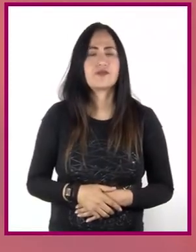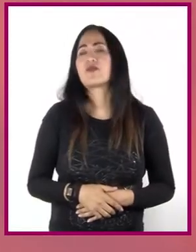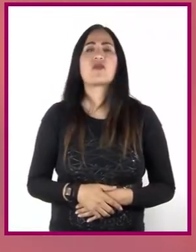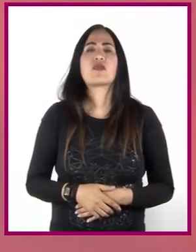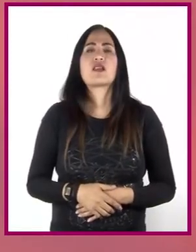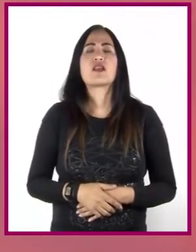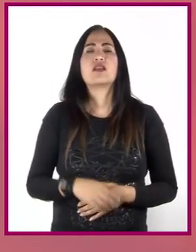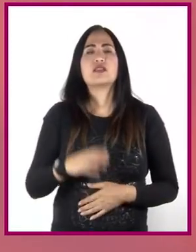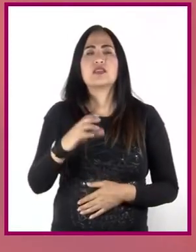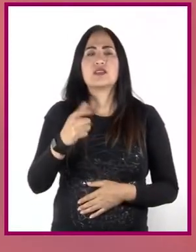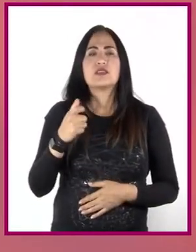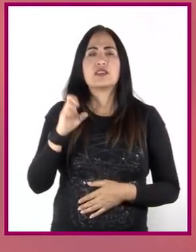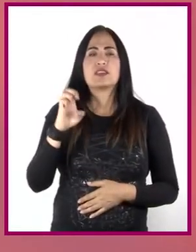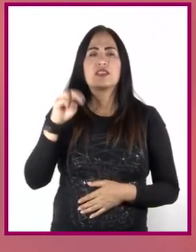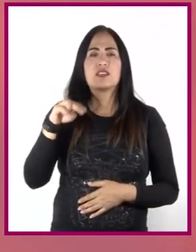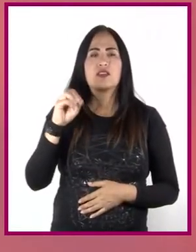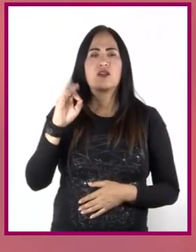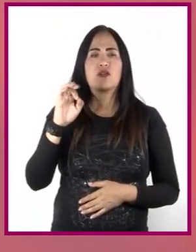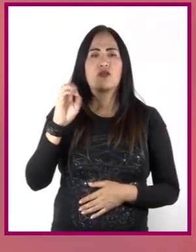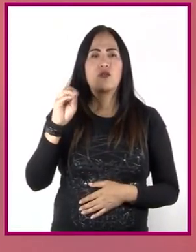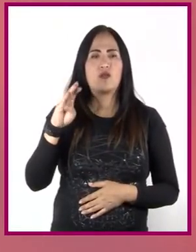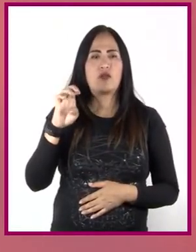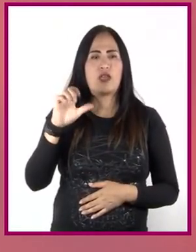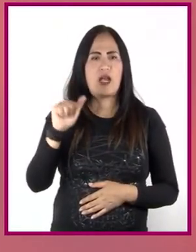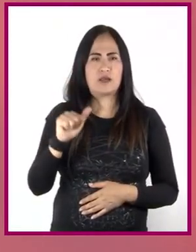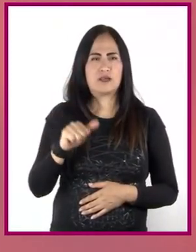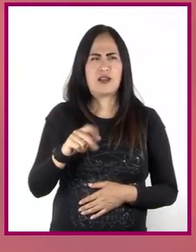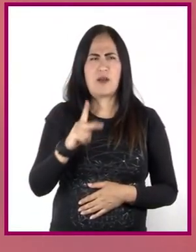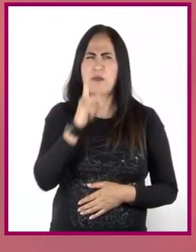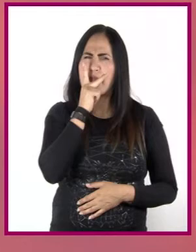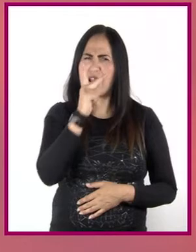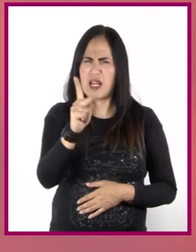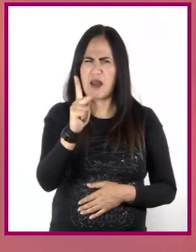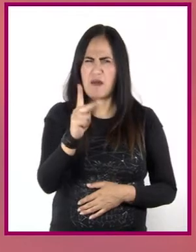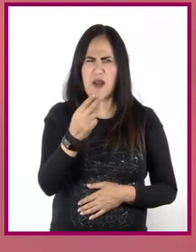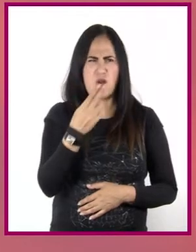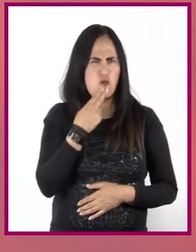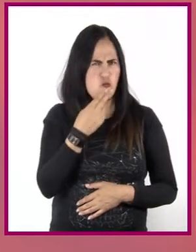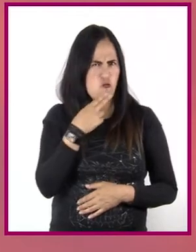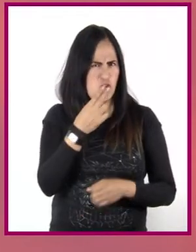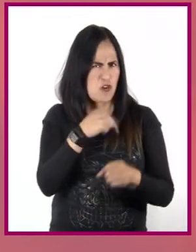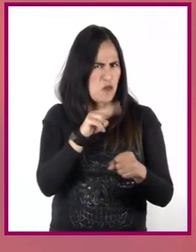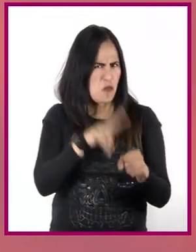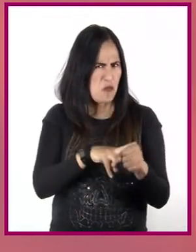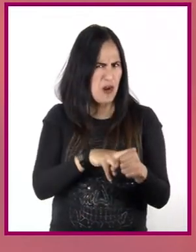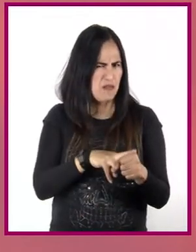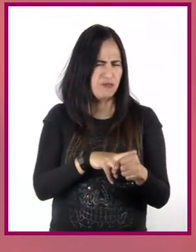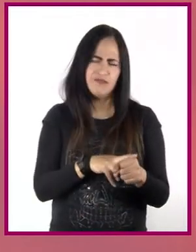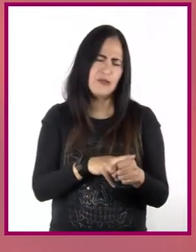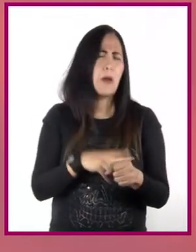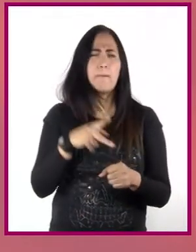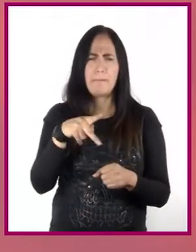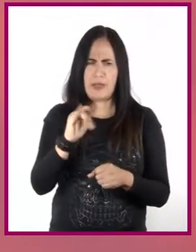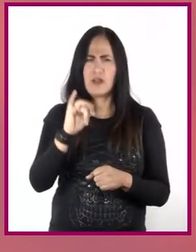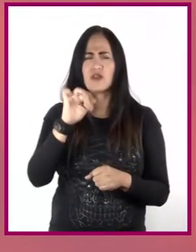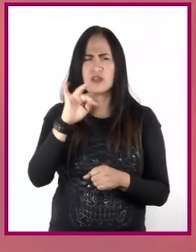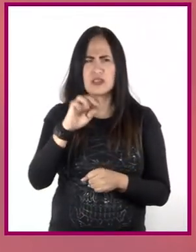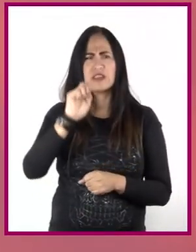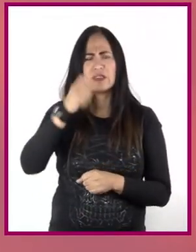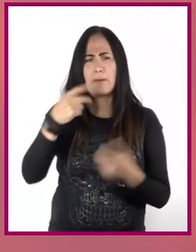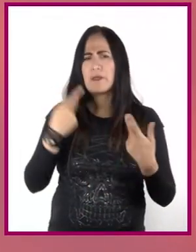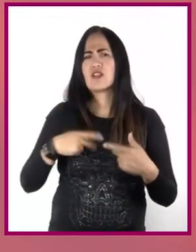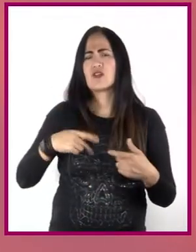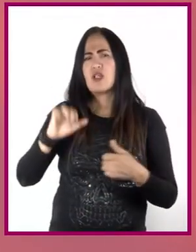Xenofobia. Quizá digan que no es un término muy conocido, pero se da. Y es el rechazo a los